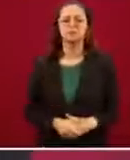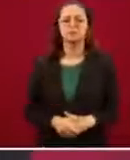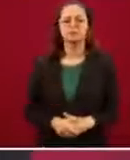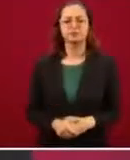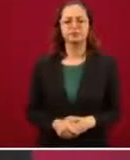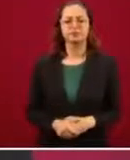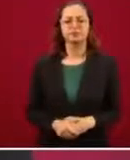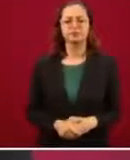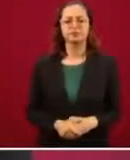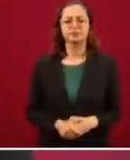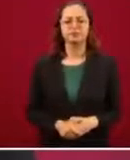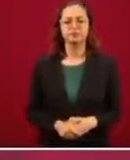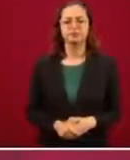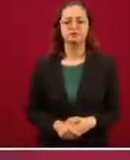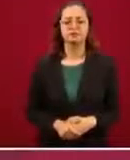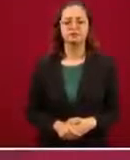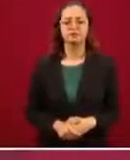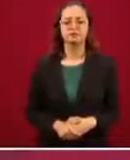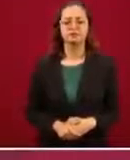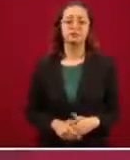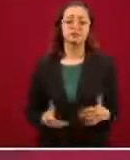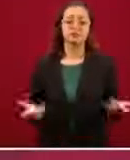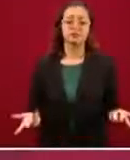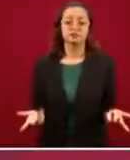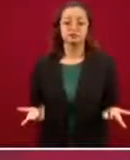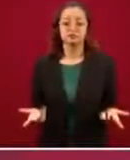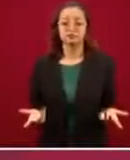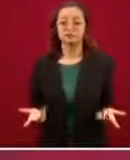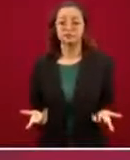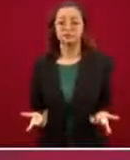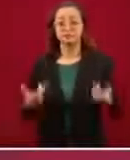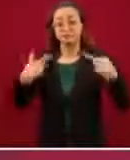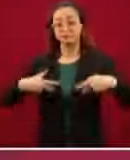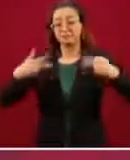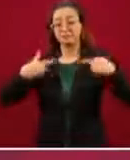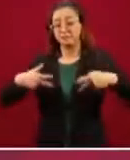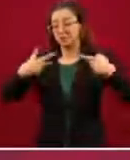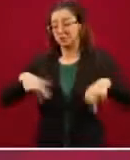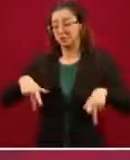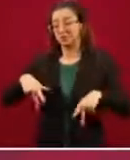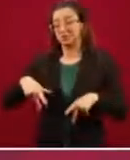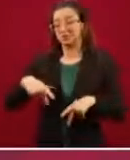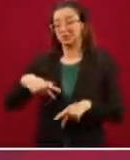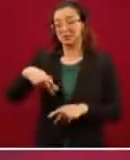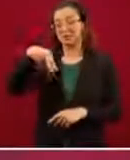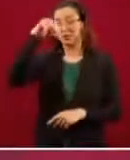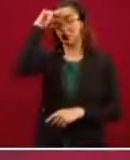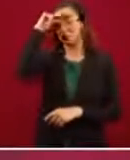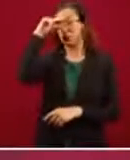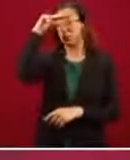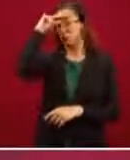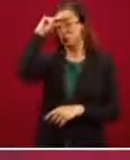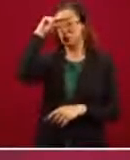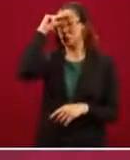planteamientos. Hay eminencias, gente muy inteligente que no